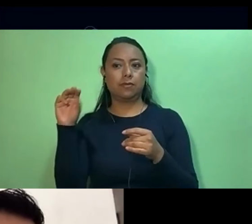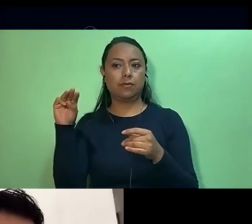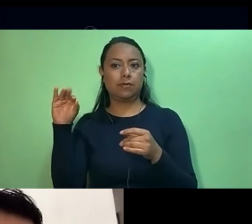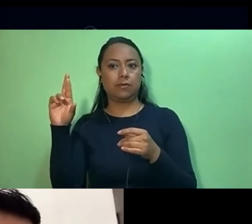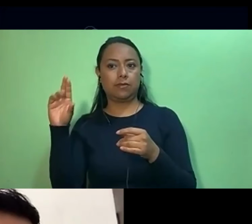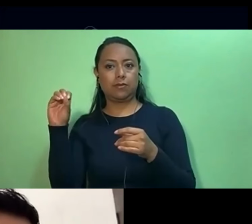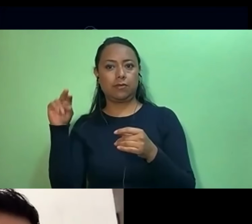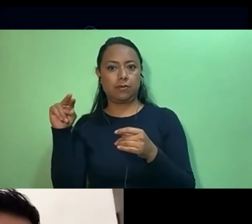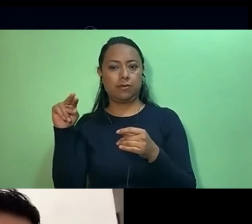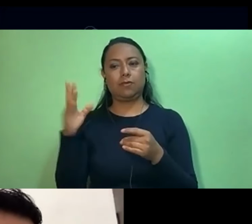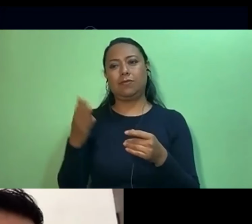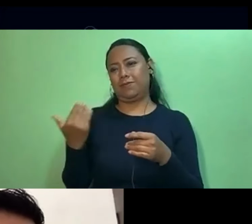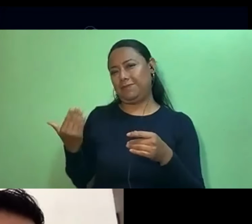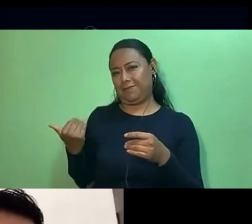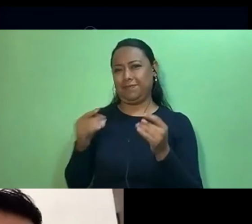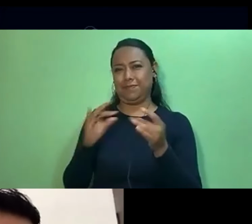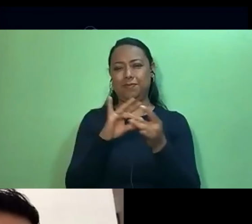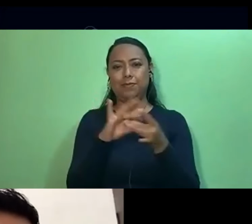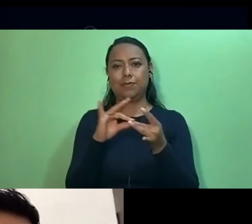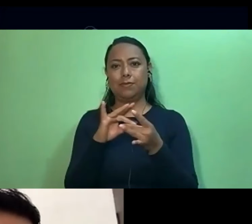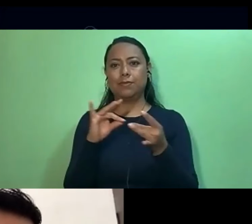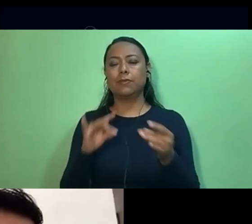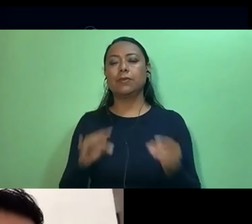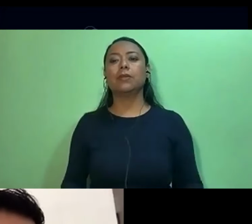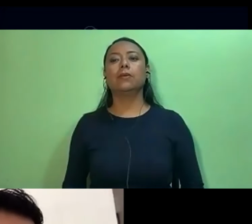unos instantes,